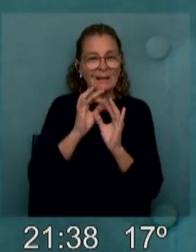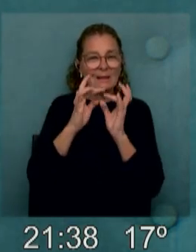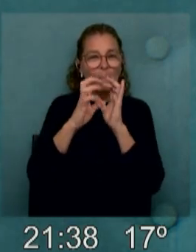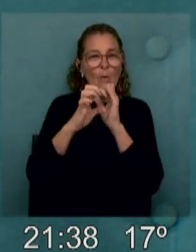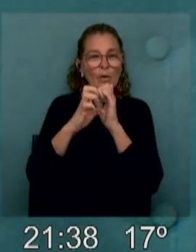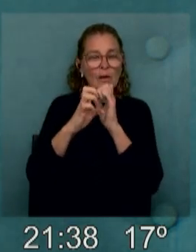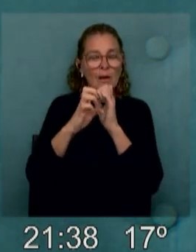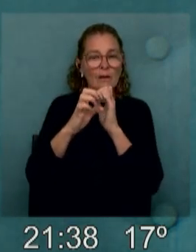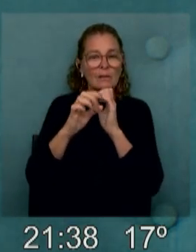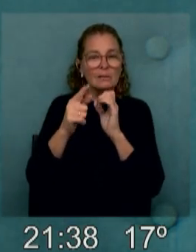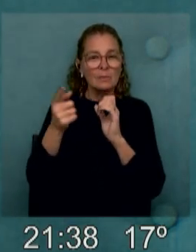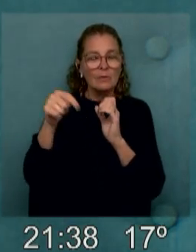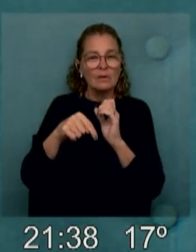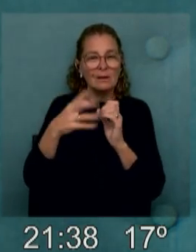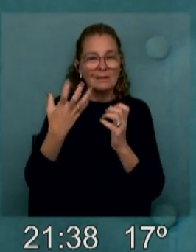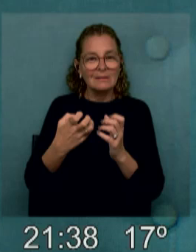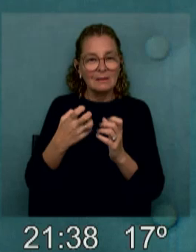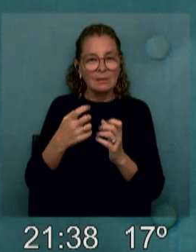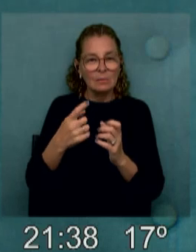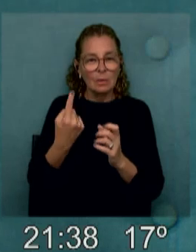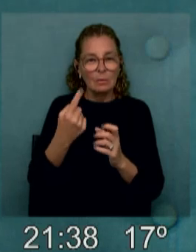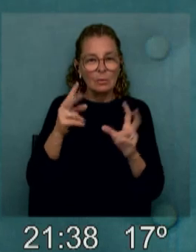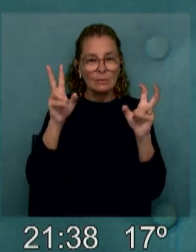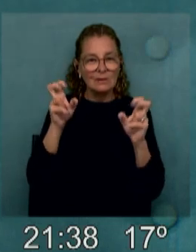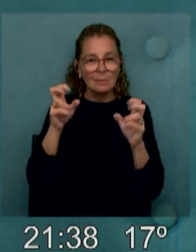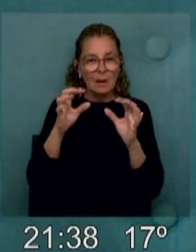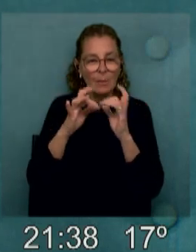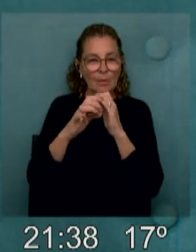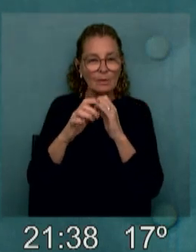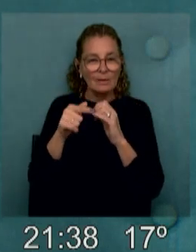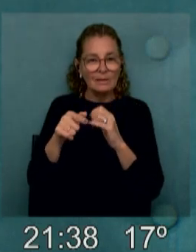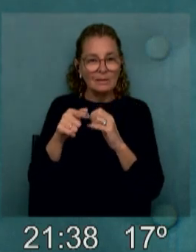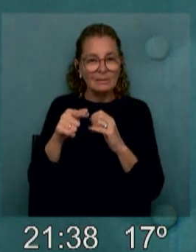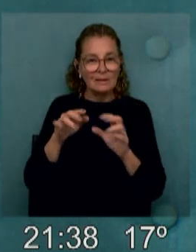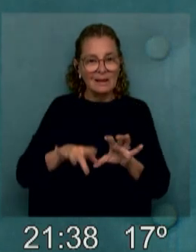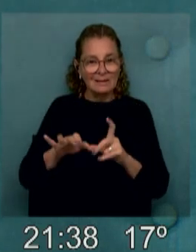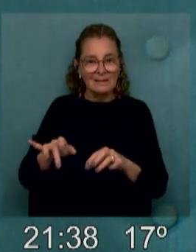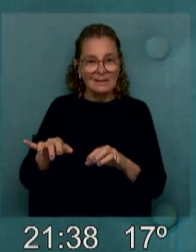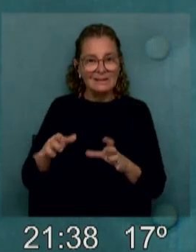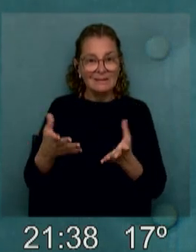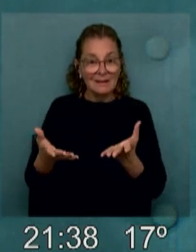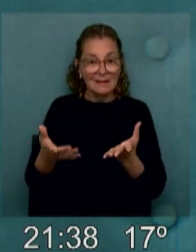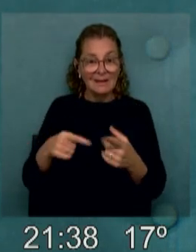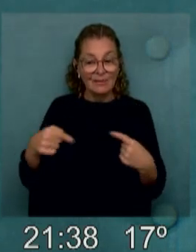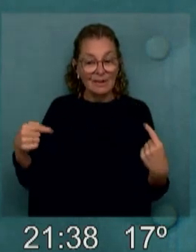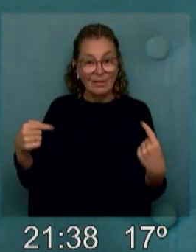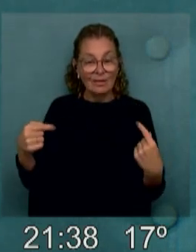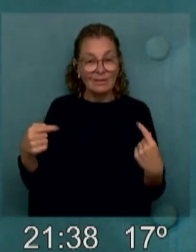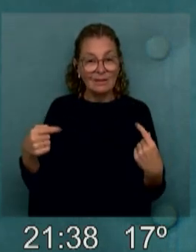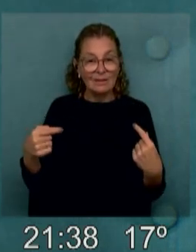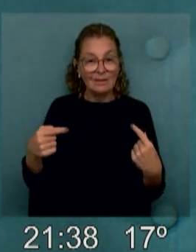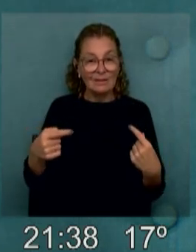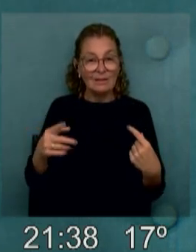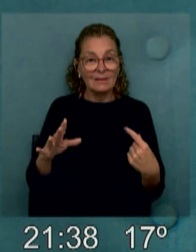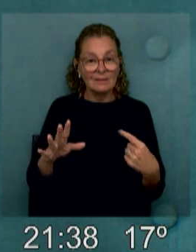no sé qué. Y de repente viene ahora y te dicen, che, no hay un tema con armónica. Y bueno, no, pero che, hay teclas, hay percus, hay otras cosas. Claro. Onda,